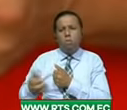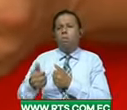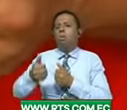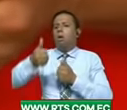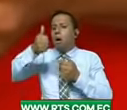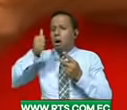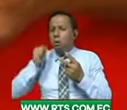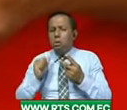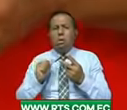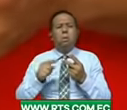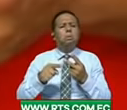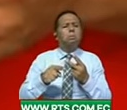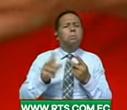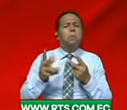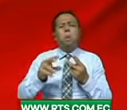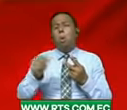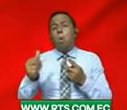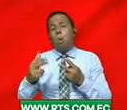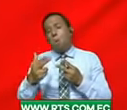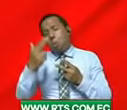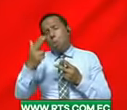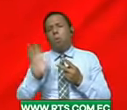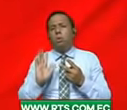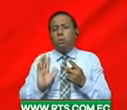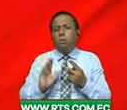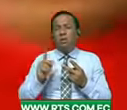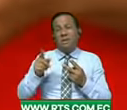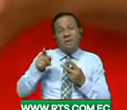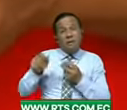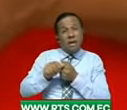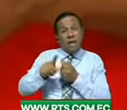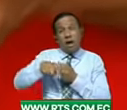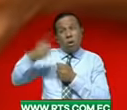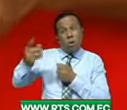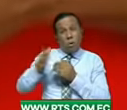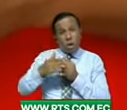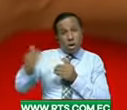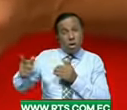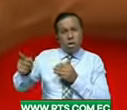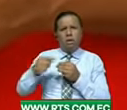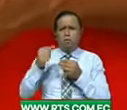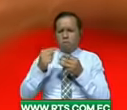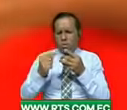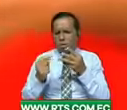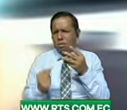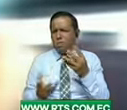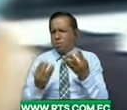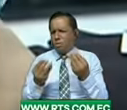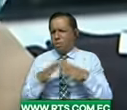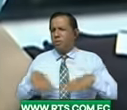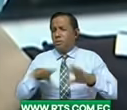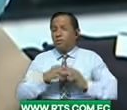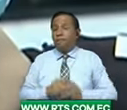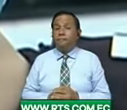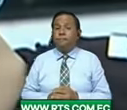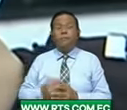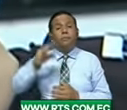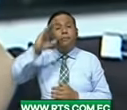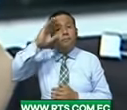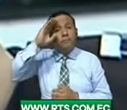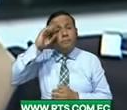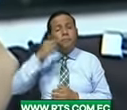Ayer también ha habido un disparo, ayer, antes ayer, a la otra cuadra, y así sucesivamente. La policía apunta